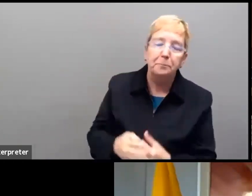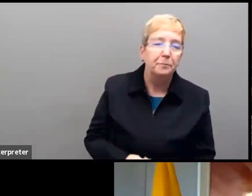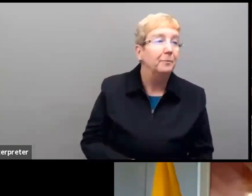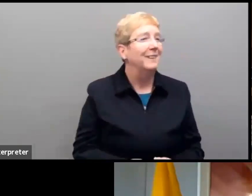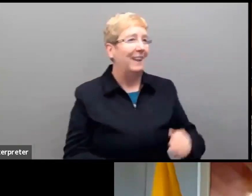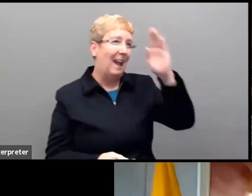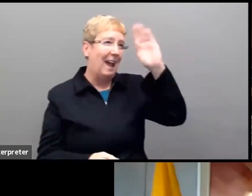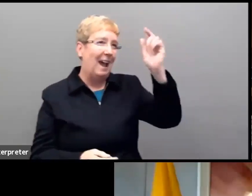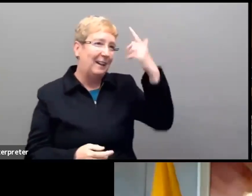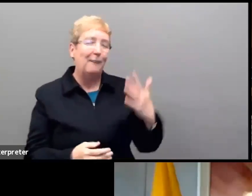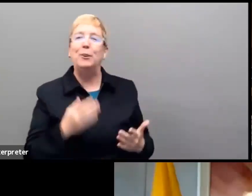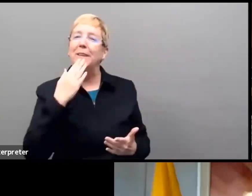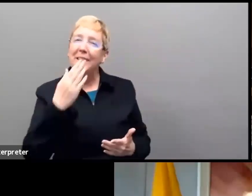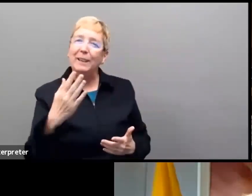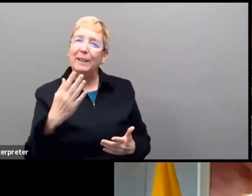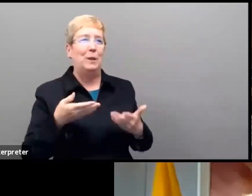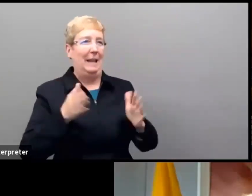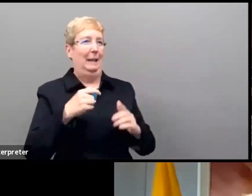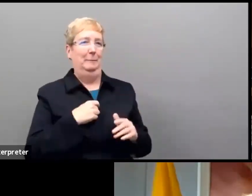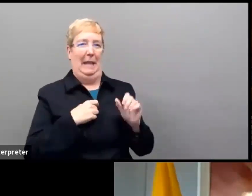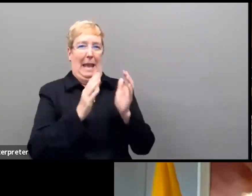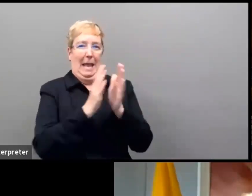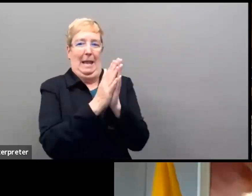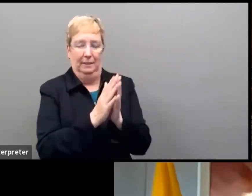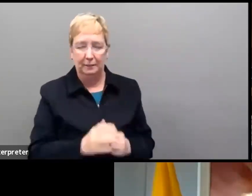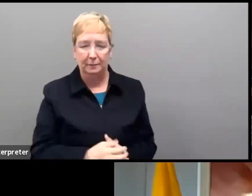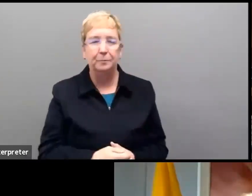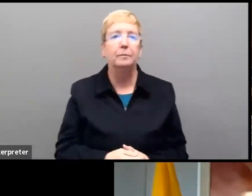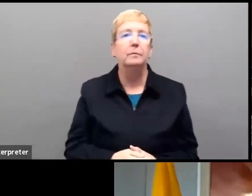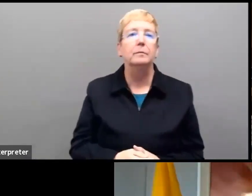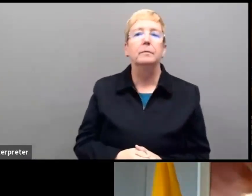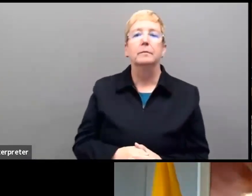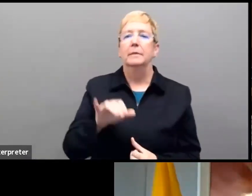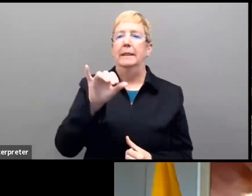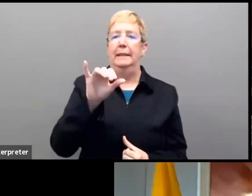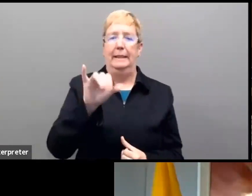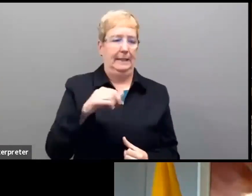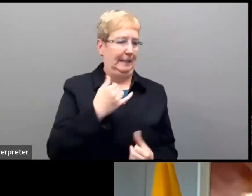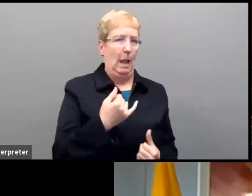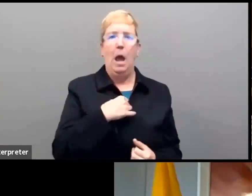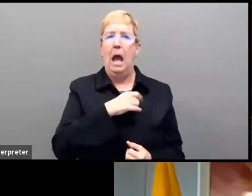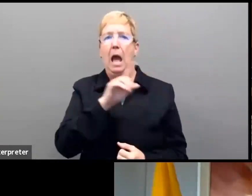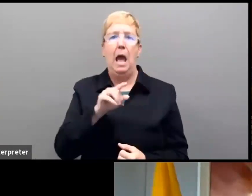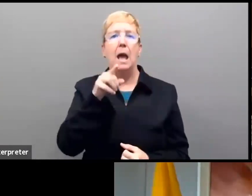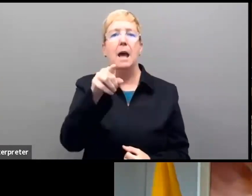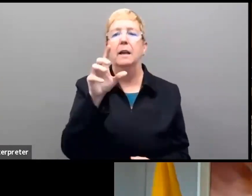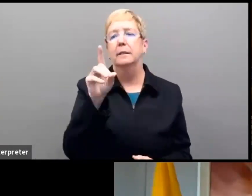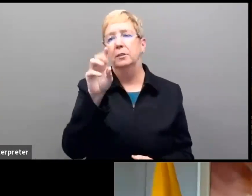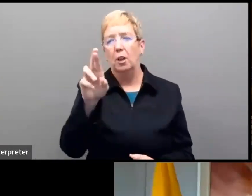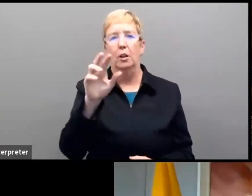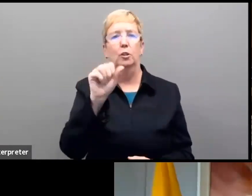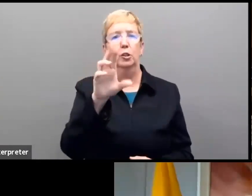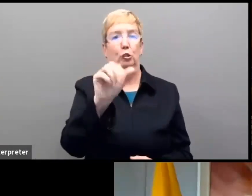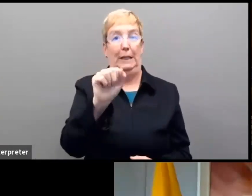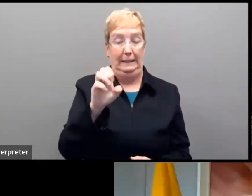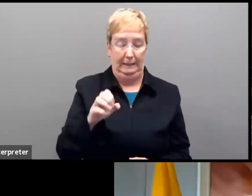Con respecto a su pregunta, tiene mi compromiso de que debemos hacer más en ese sentido. Tiene el micro apagado, doctor Chris,